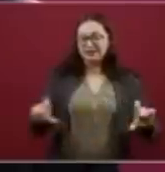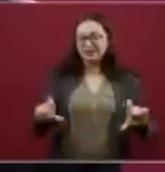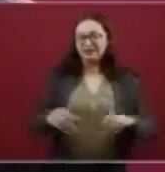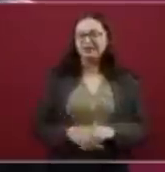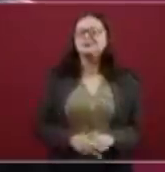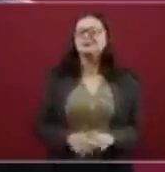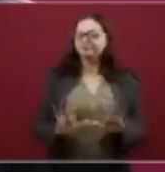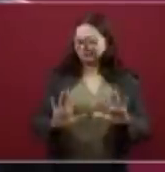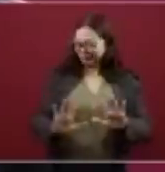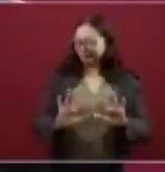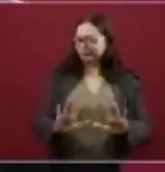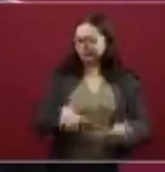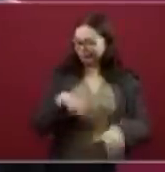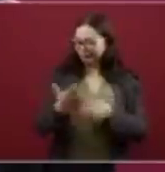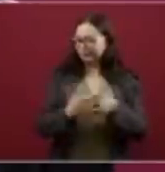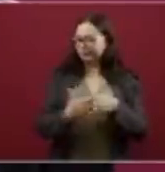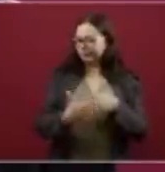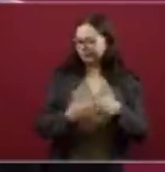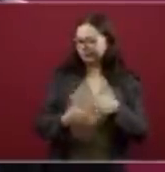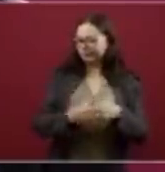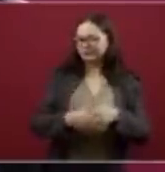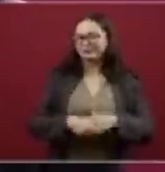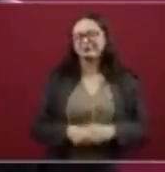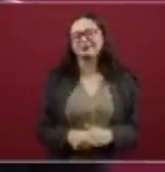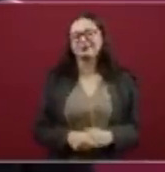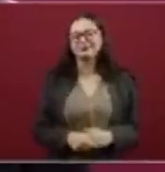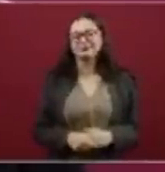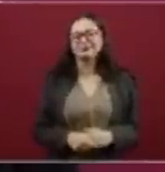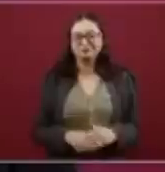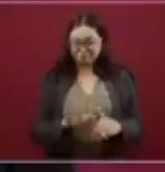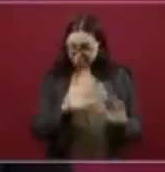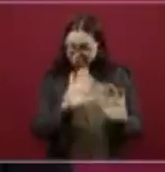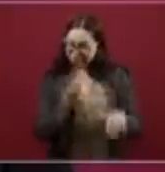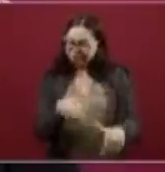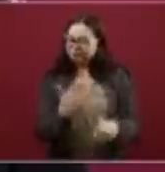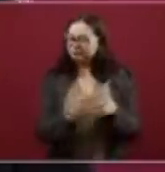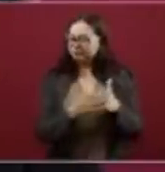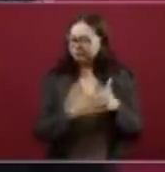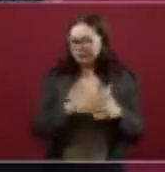ahí queda eso. Ahí queda eso.